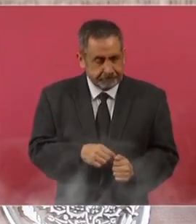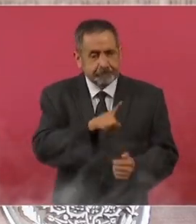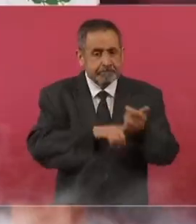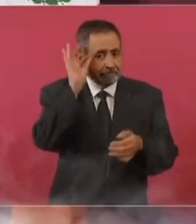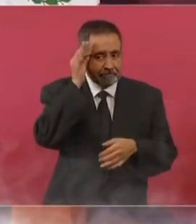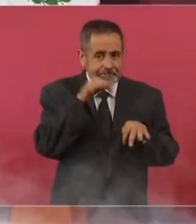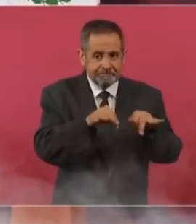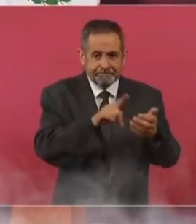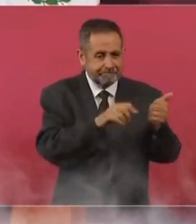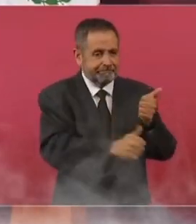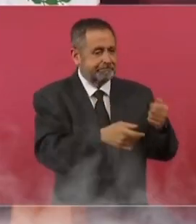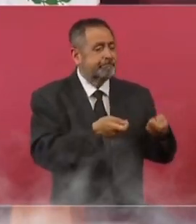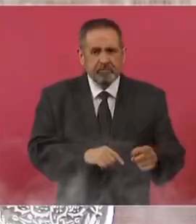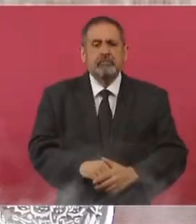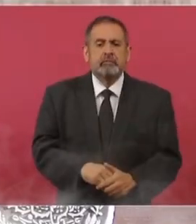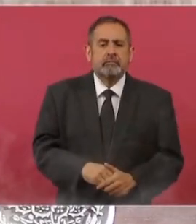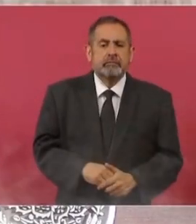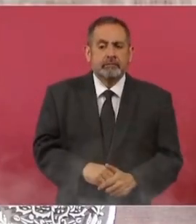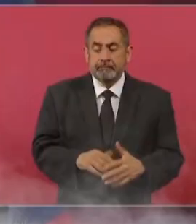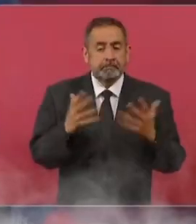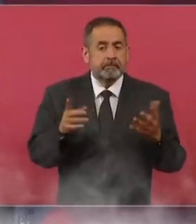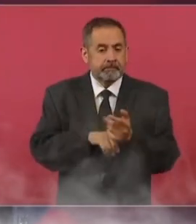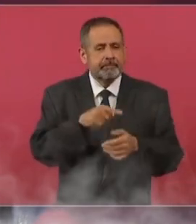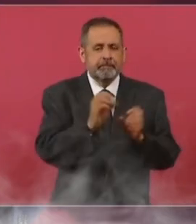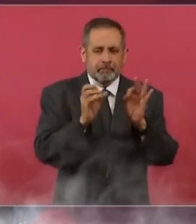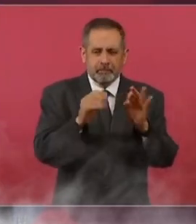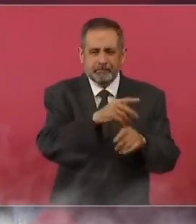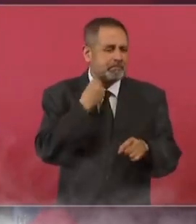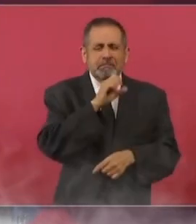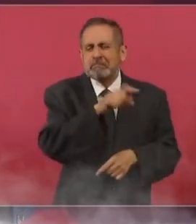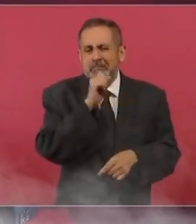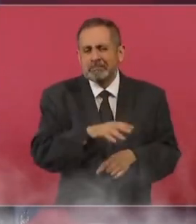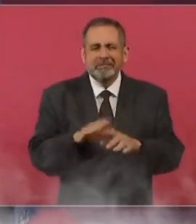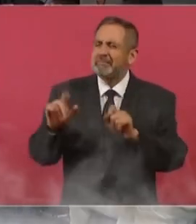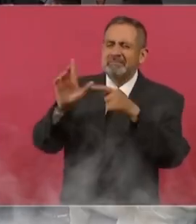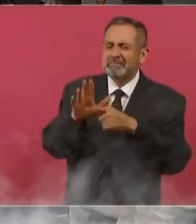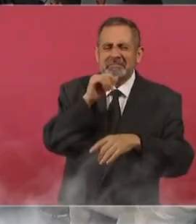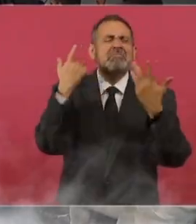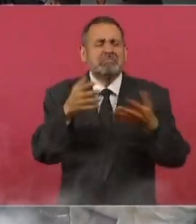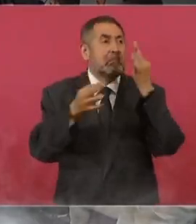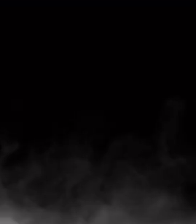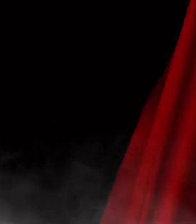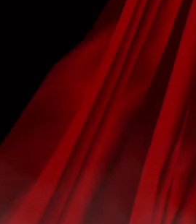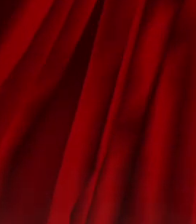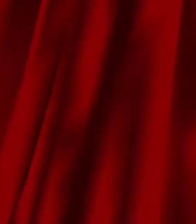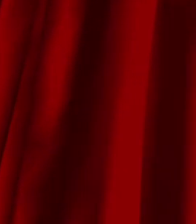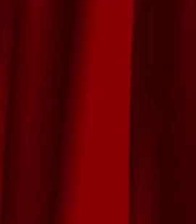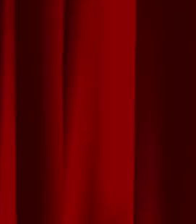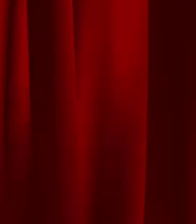empleados de la oligarquía. Entonces, este despacho de abogados es lo mismo. Ya no la pongas, porque además, ¿para qué le vamos a hacer propaganda?